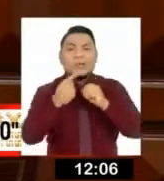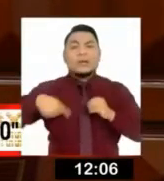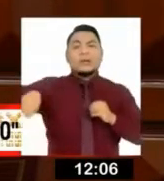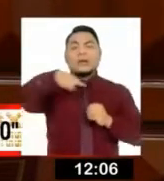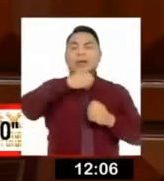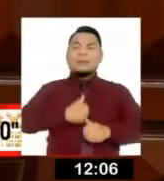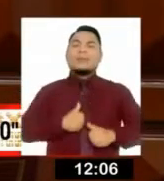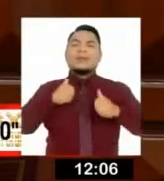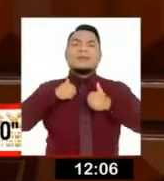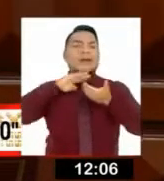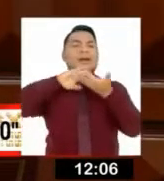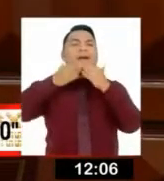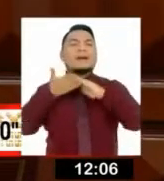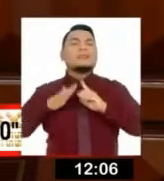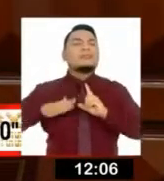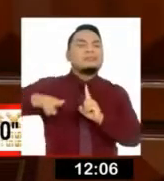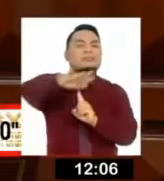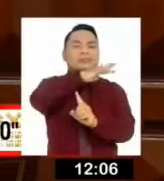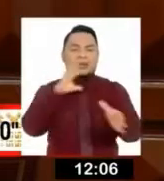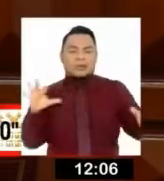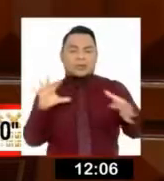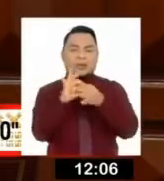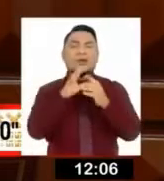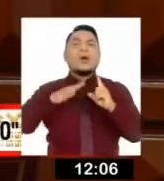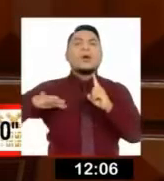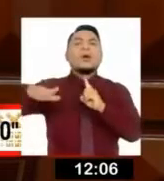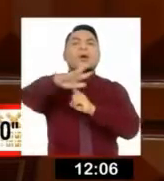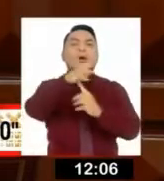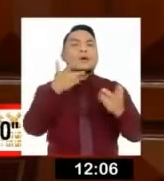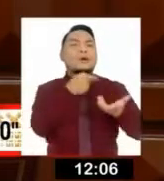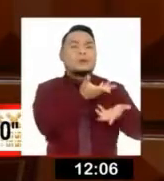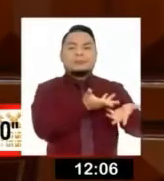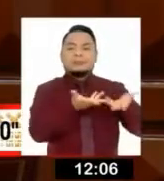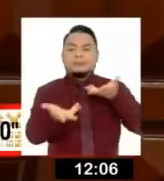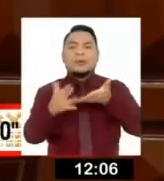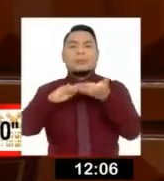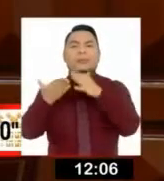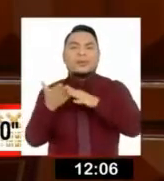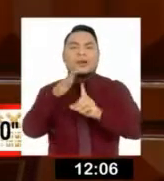rica naturaleza que la providencia los ofrecía.